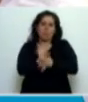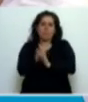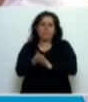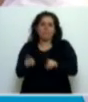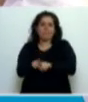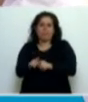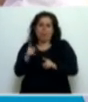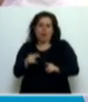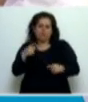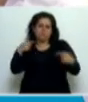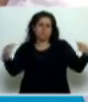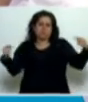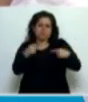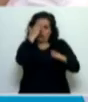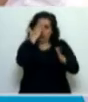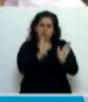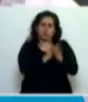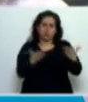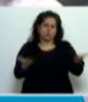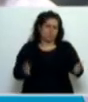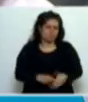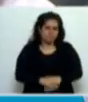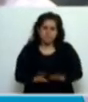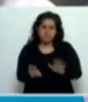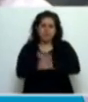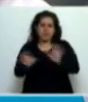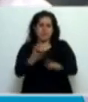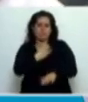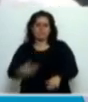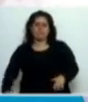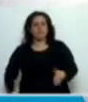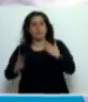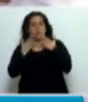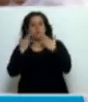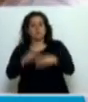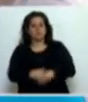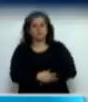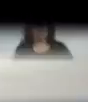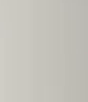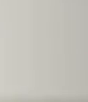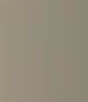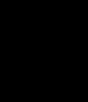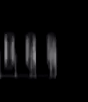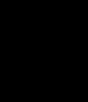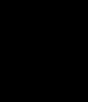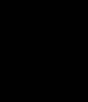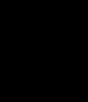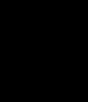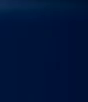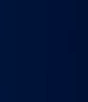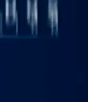de inconstitucional y arbitraria. Nada más, señora Presidente. Muchas gracias. Gracias, diputada.